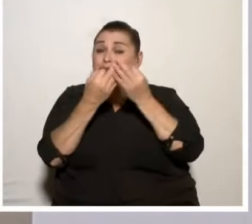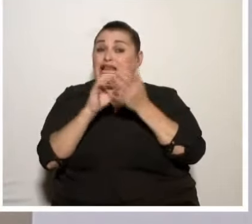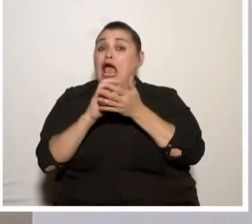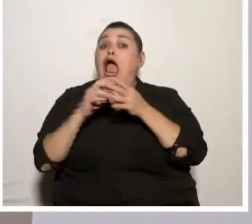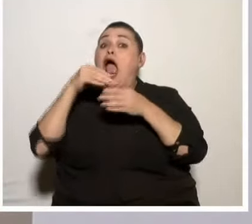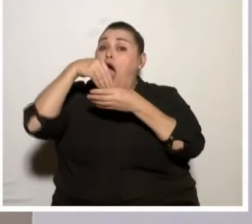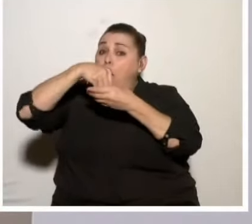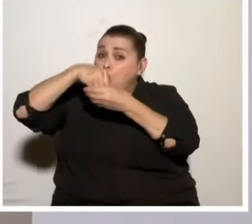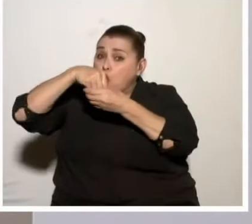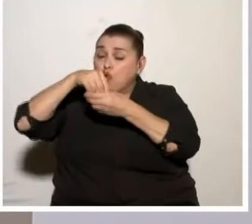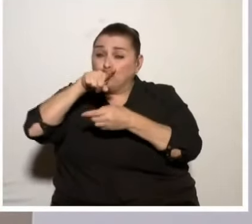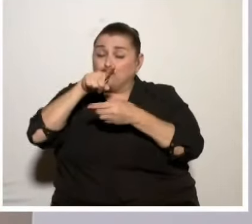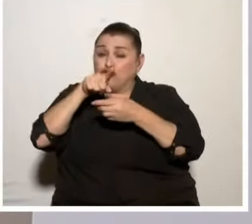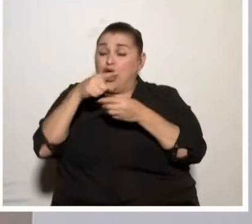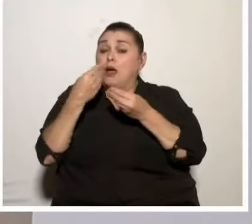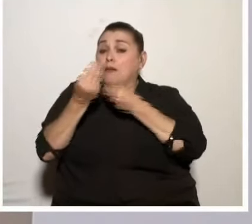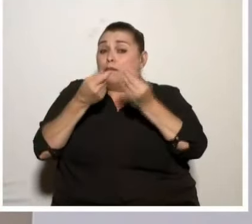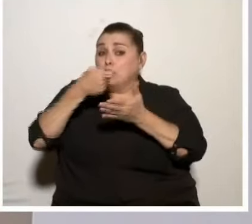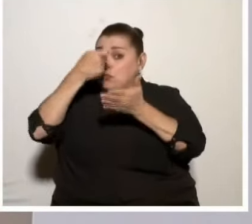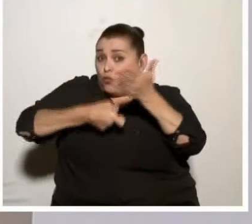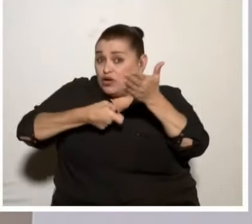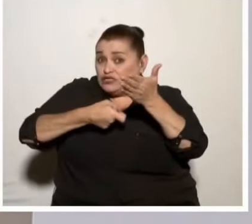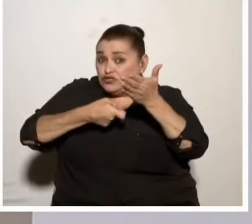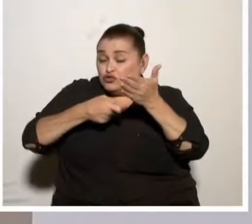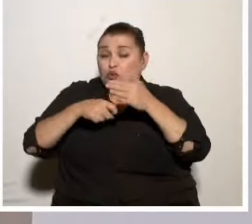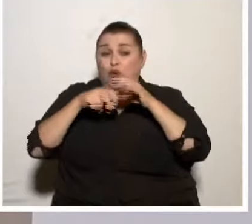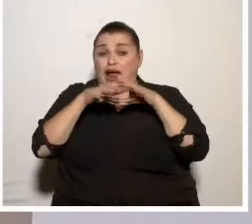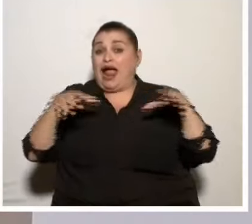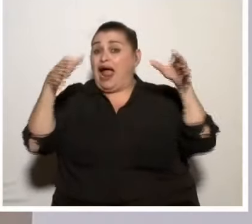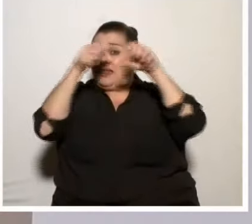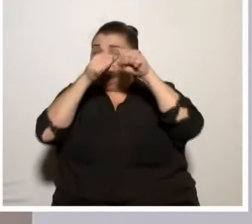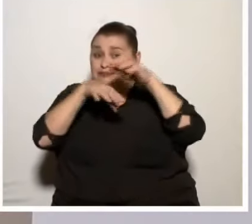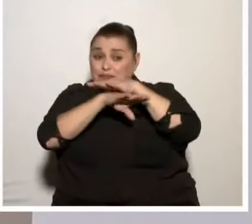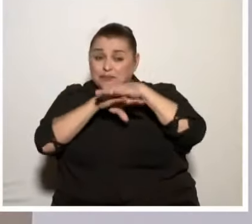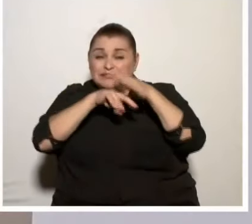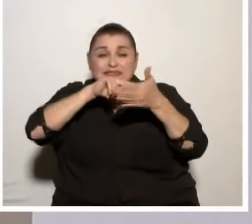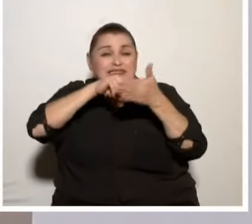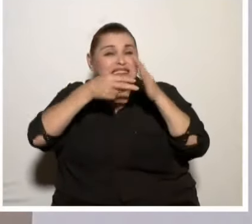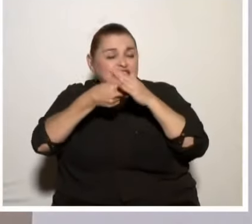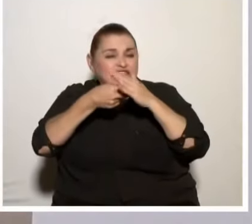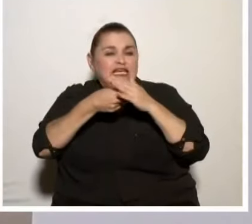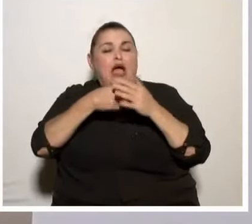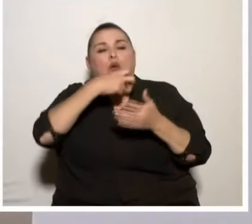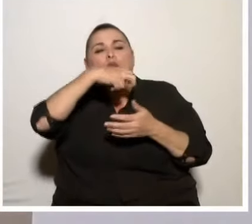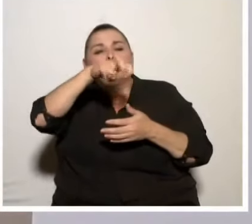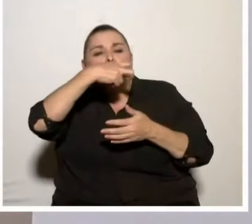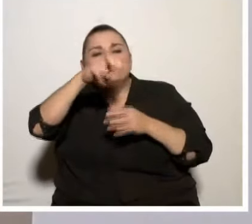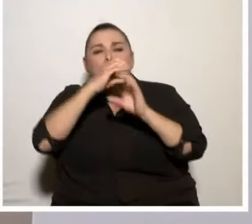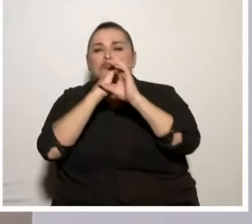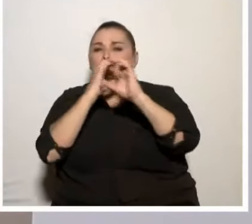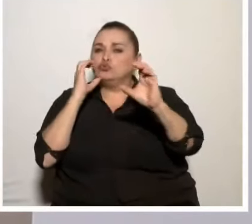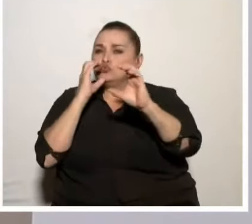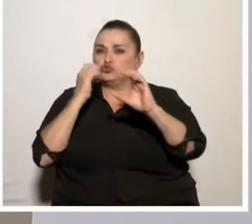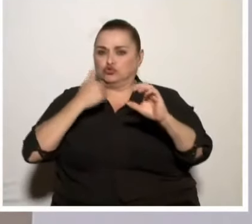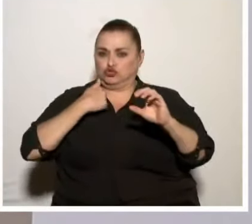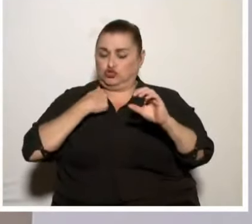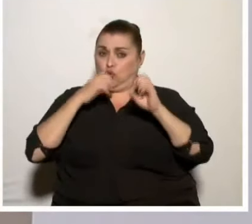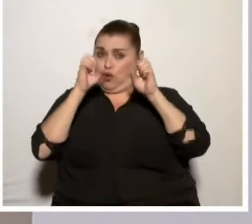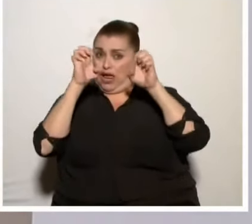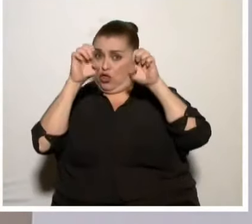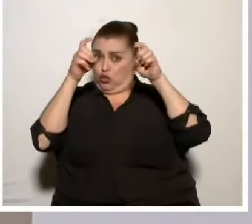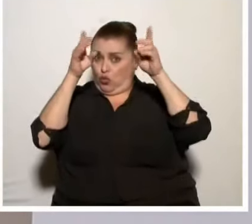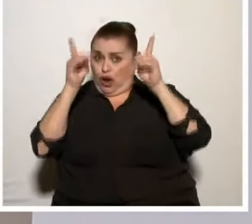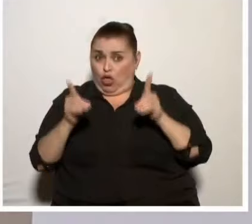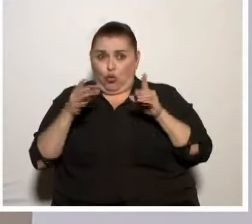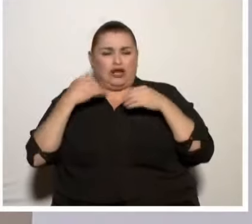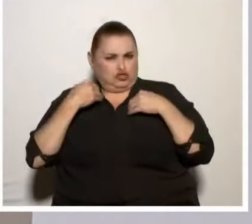por ese producto, de ese impuesto en la canasta básica, significa pasajes de autobús. Yo como educadora le puedo decir